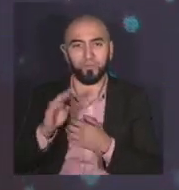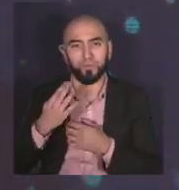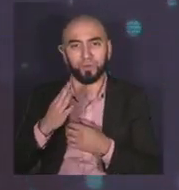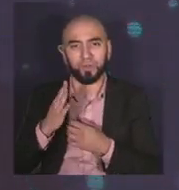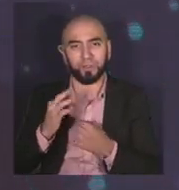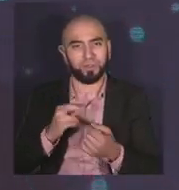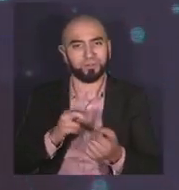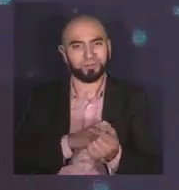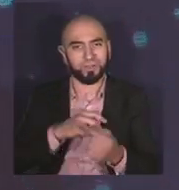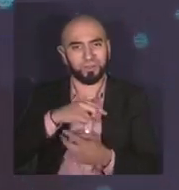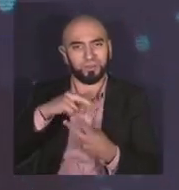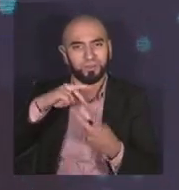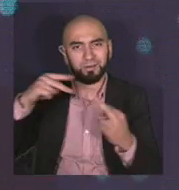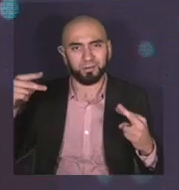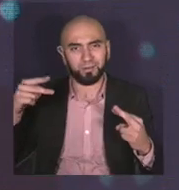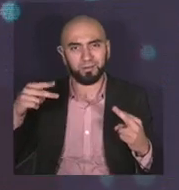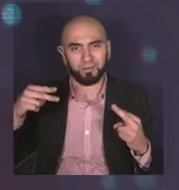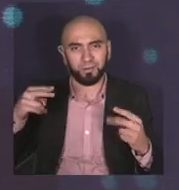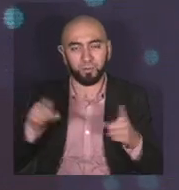sobrecargarse.